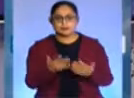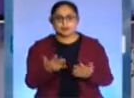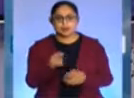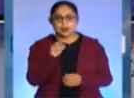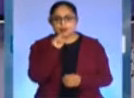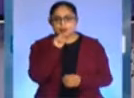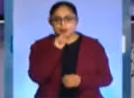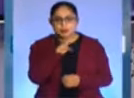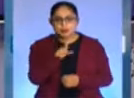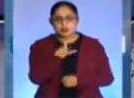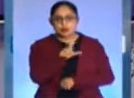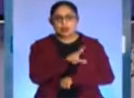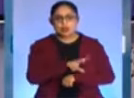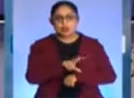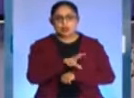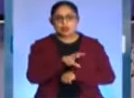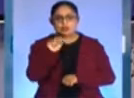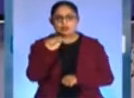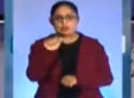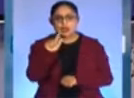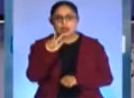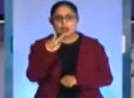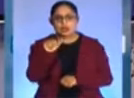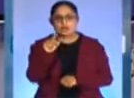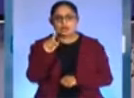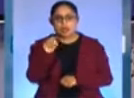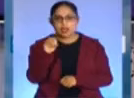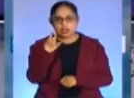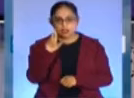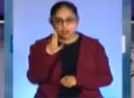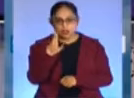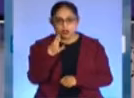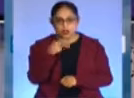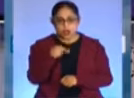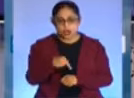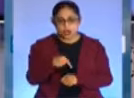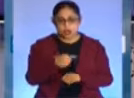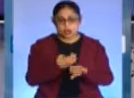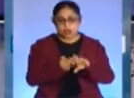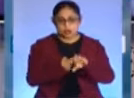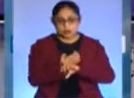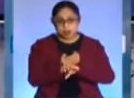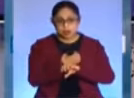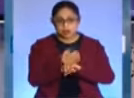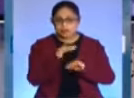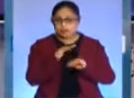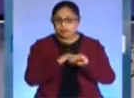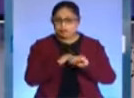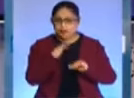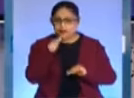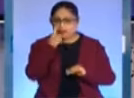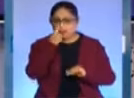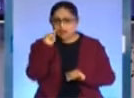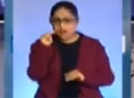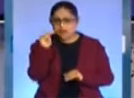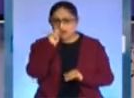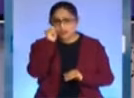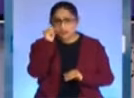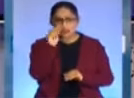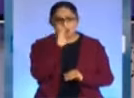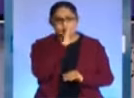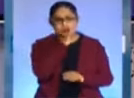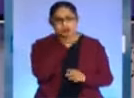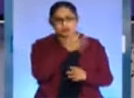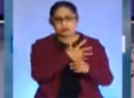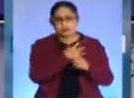Asimismo, el arquitecto Salvador Chacón también señaló que nuestro estado es punta de lanza en la aplicación de tecnología para la conservación del